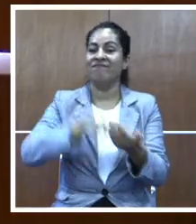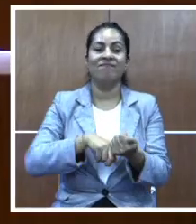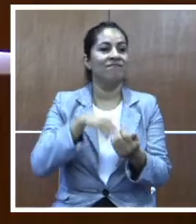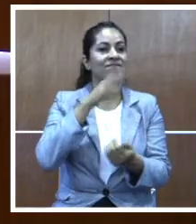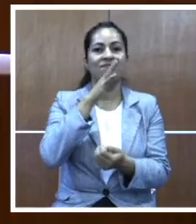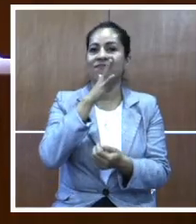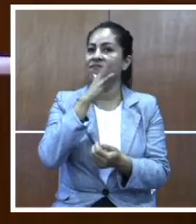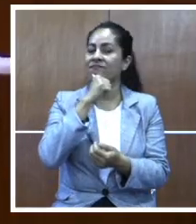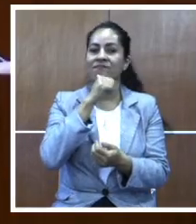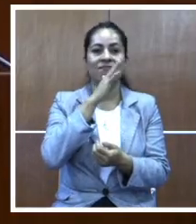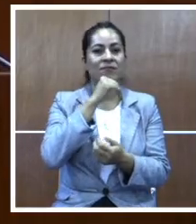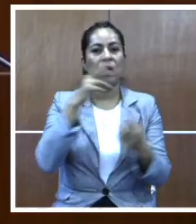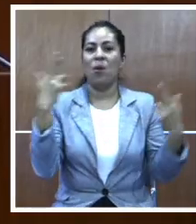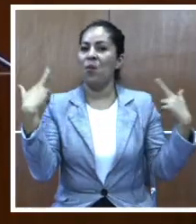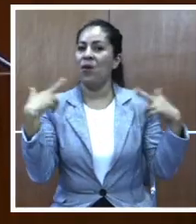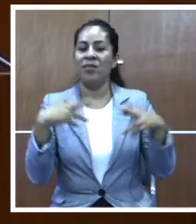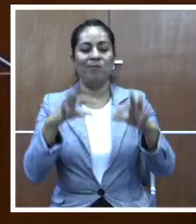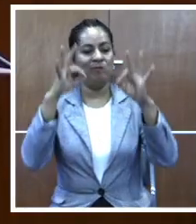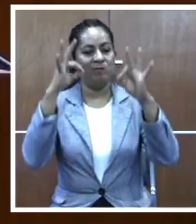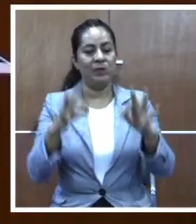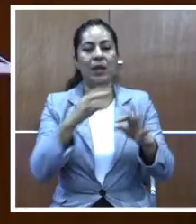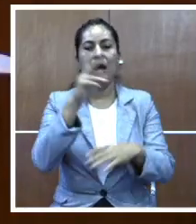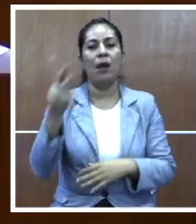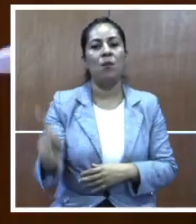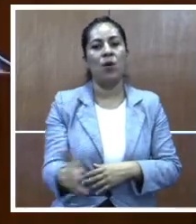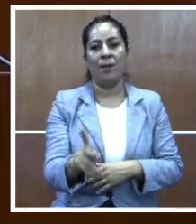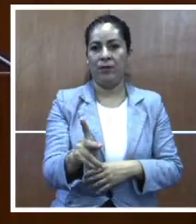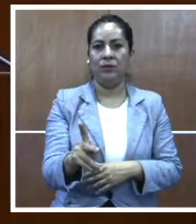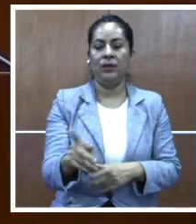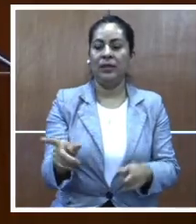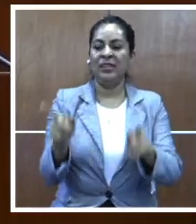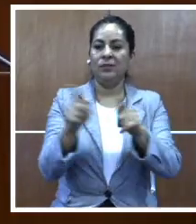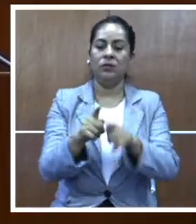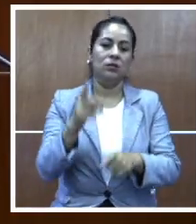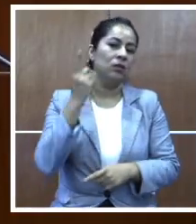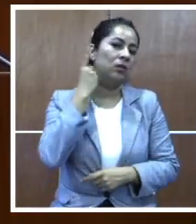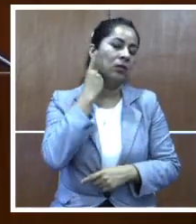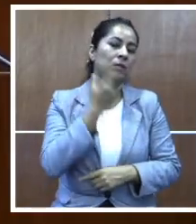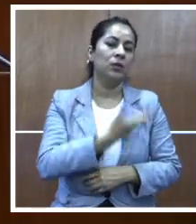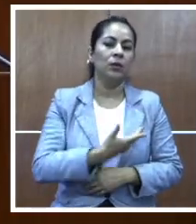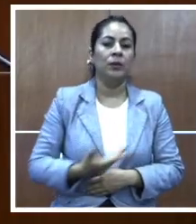puede representar dignamente a su pueblo. Es cuanto, diputado presidente.